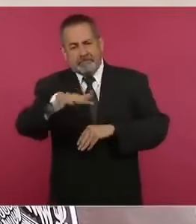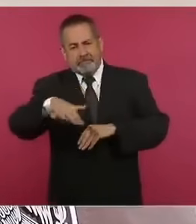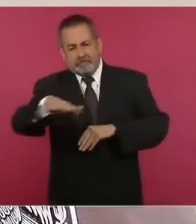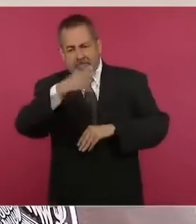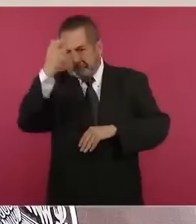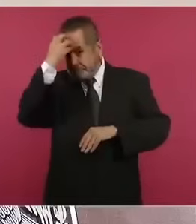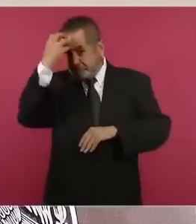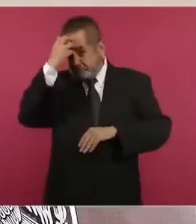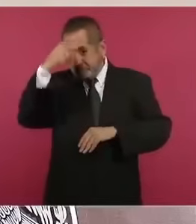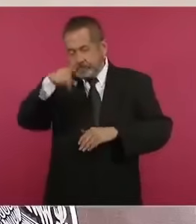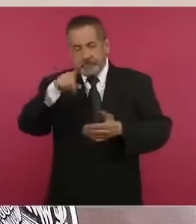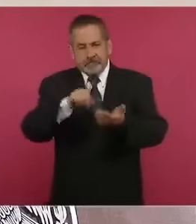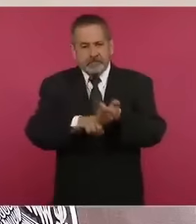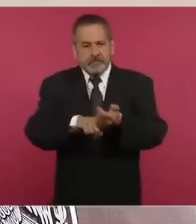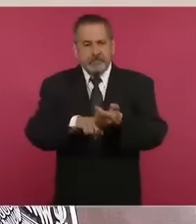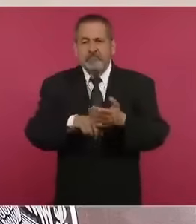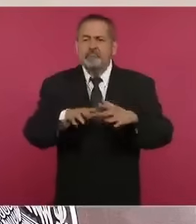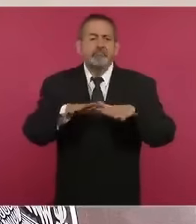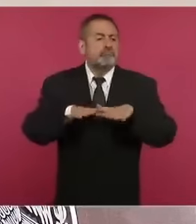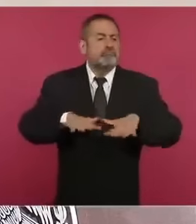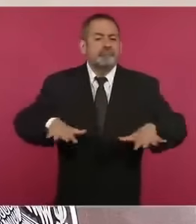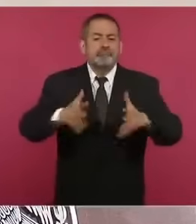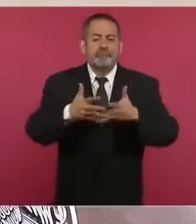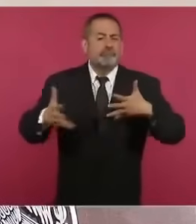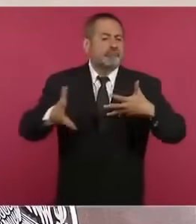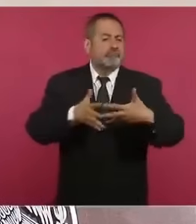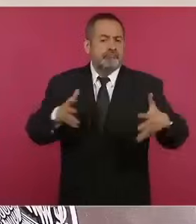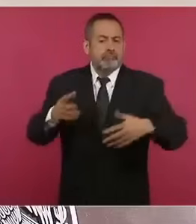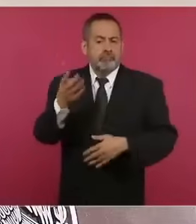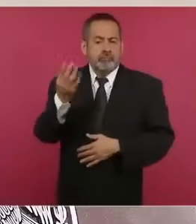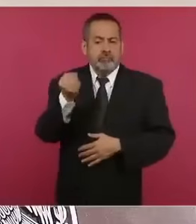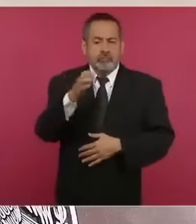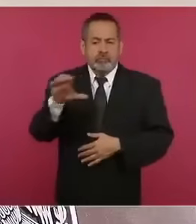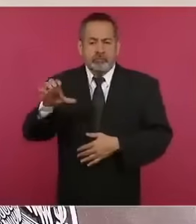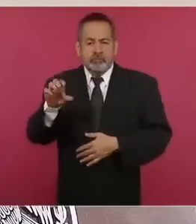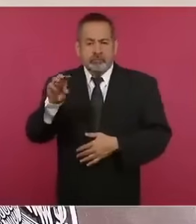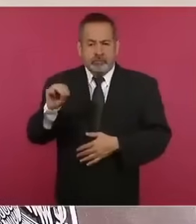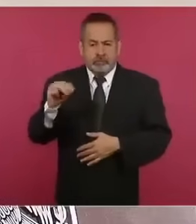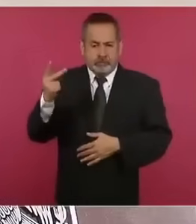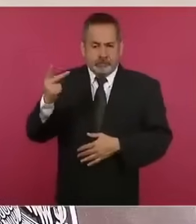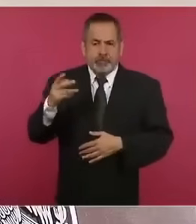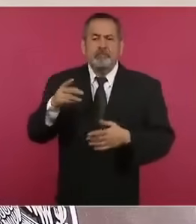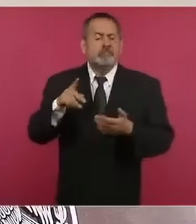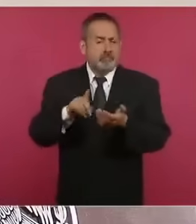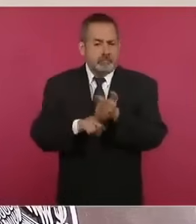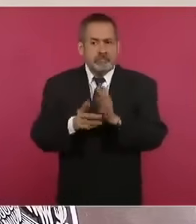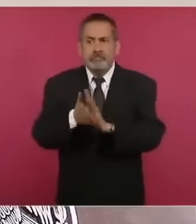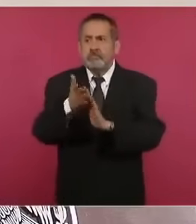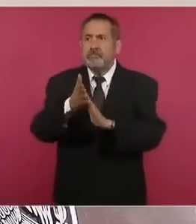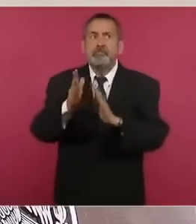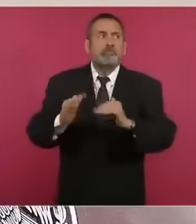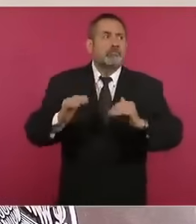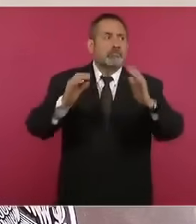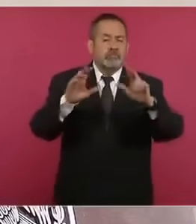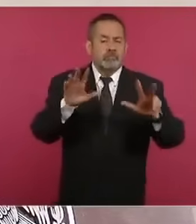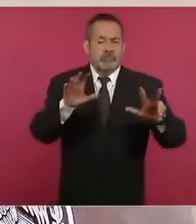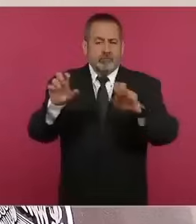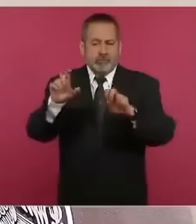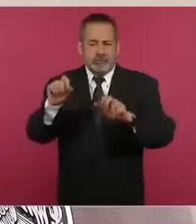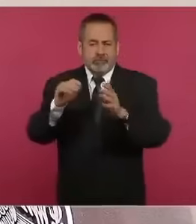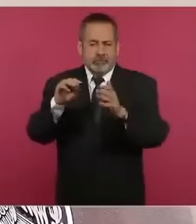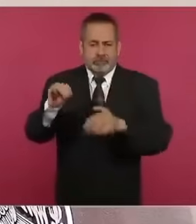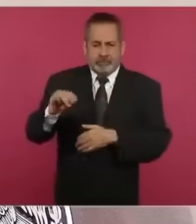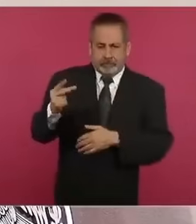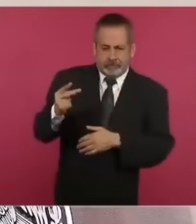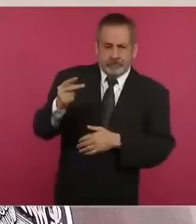Chapultepec, que tiene una superficie de 900 metros cuadrados, una construcción de 820 metros cuadrados